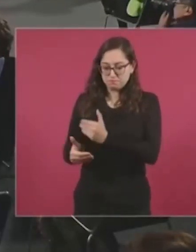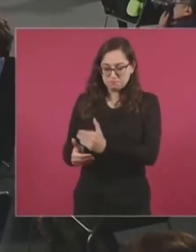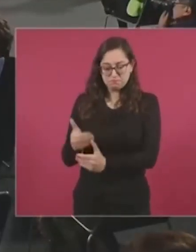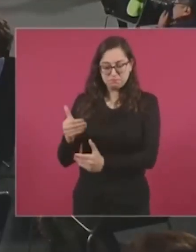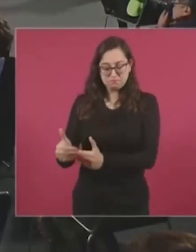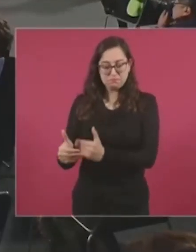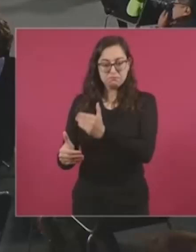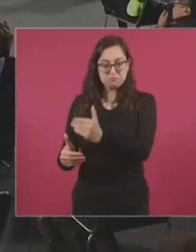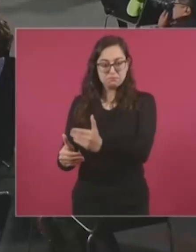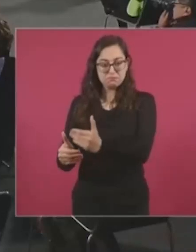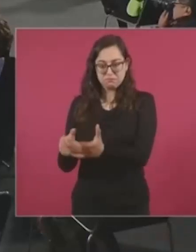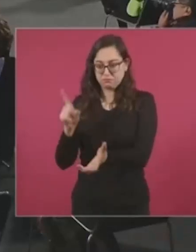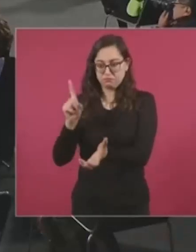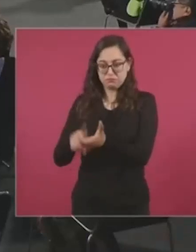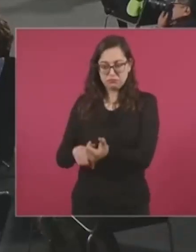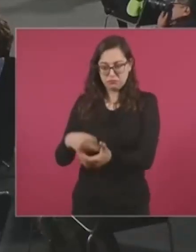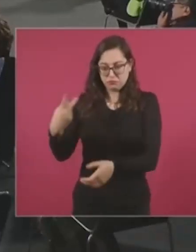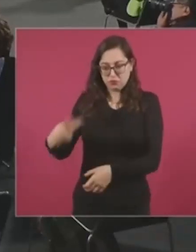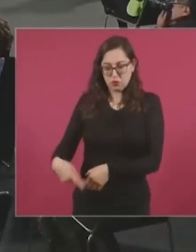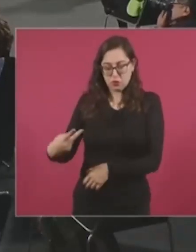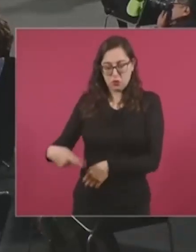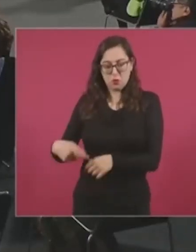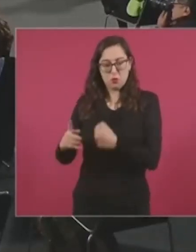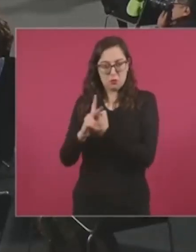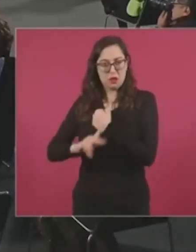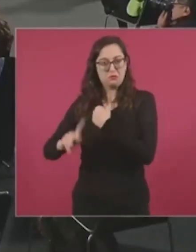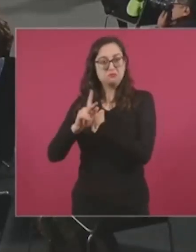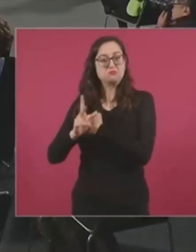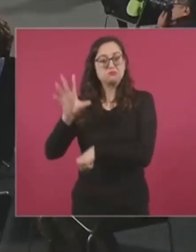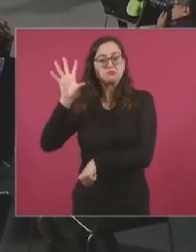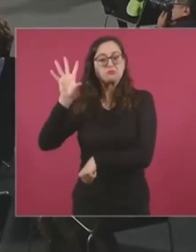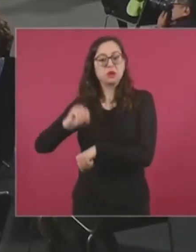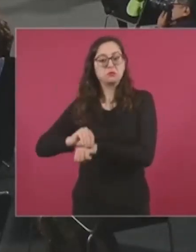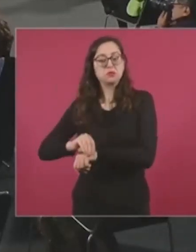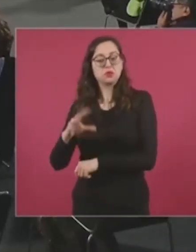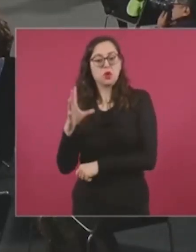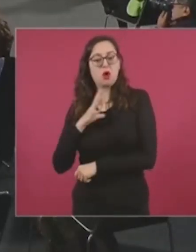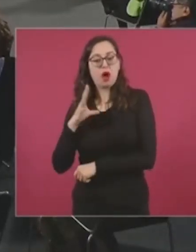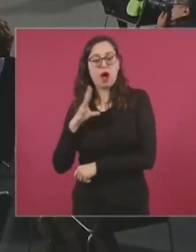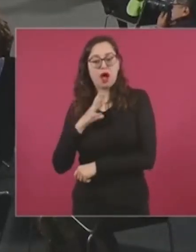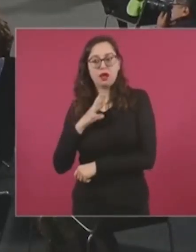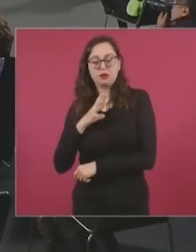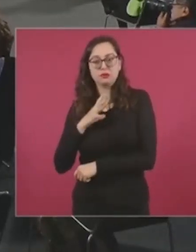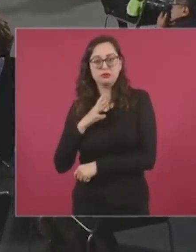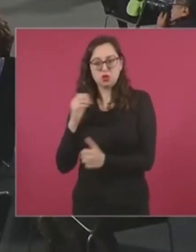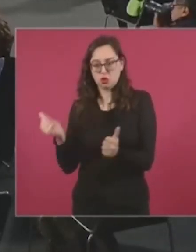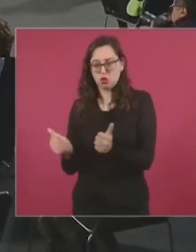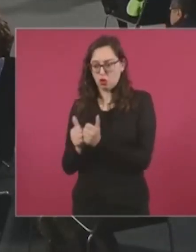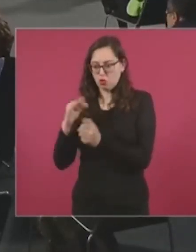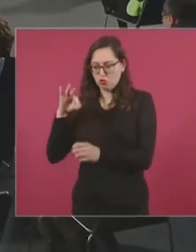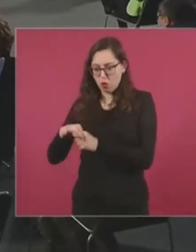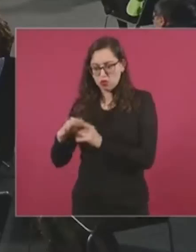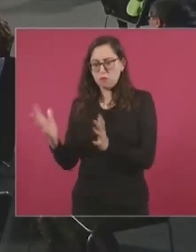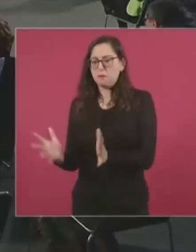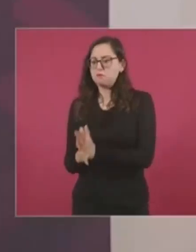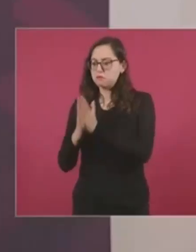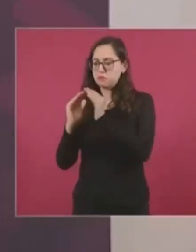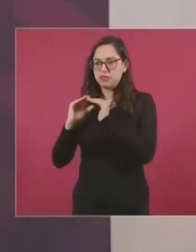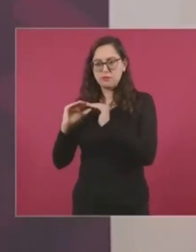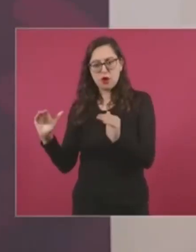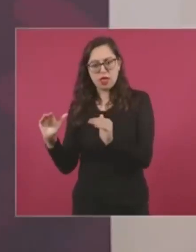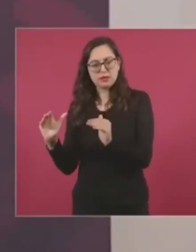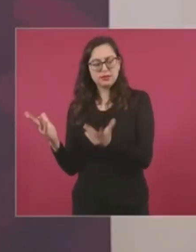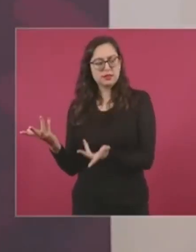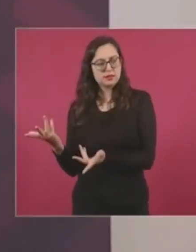procedimientos democráticos consagrados en la Constitución Política de los Estados Unidos Mexicanos.